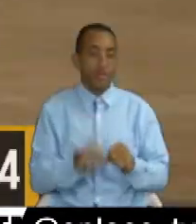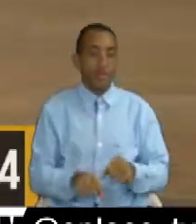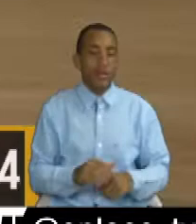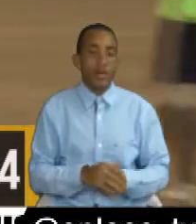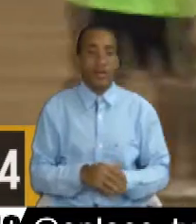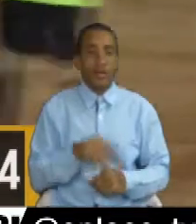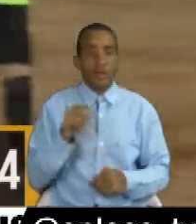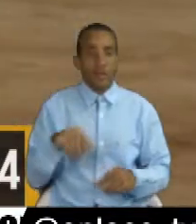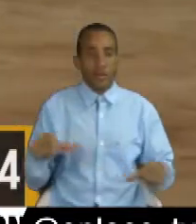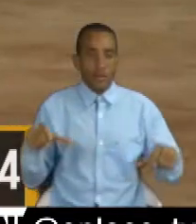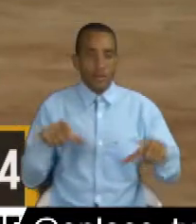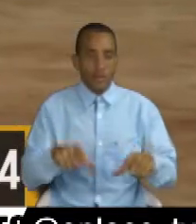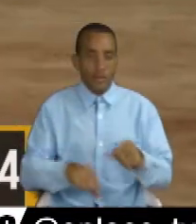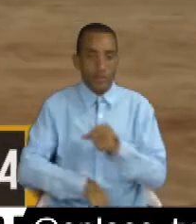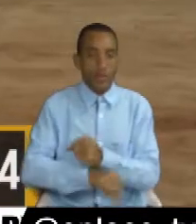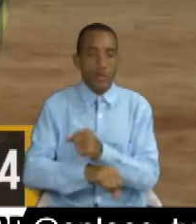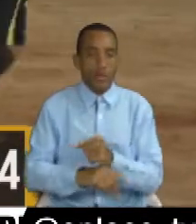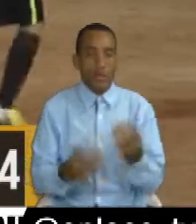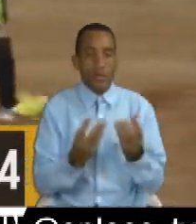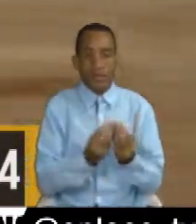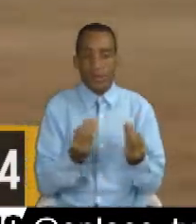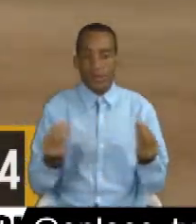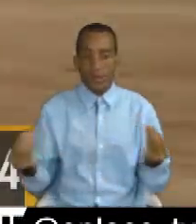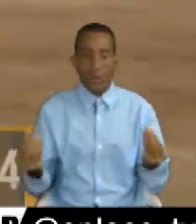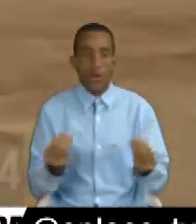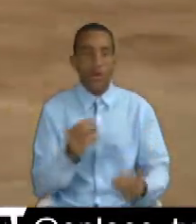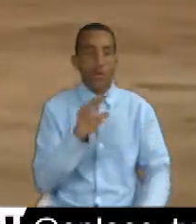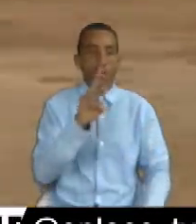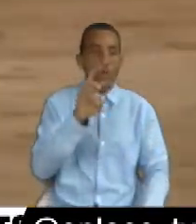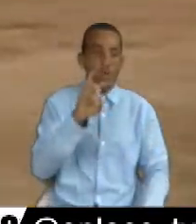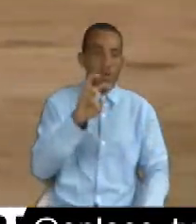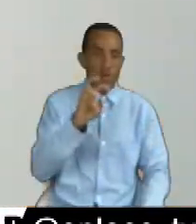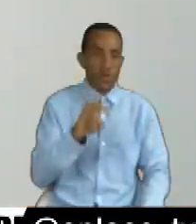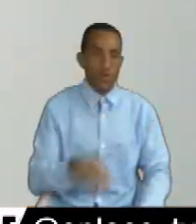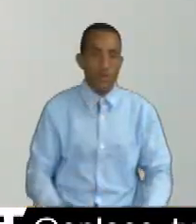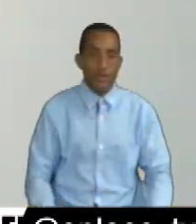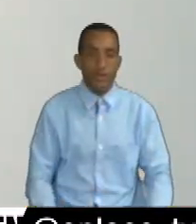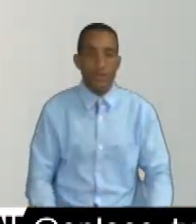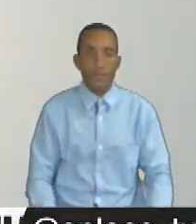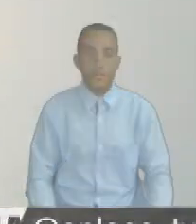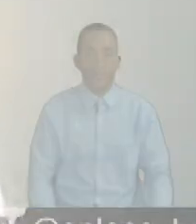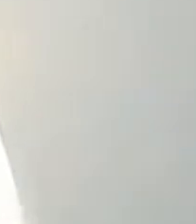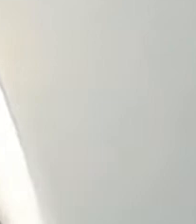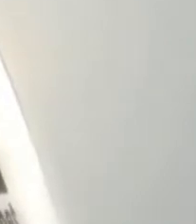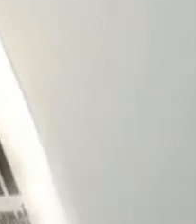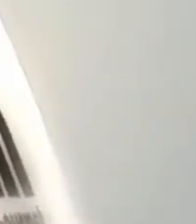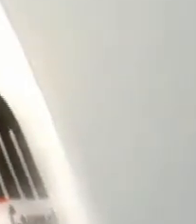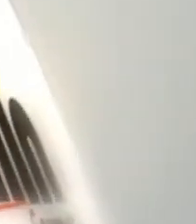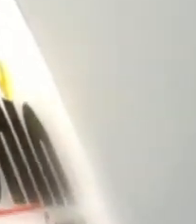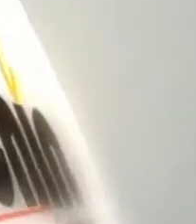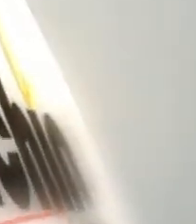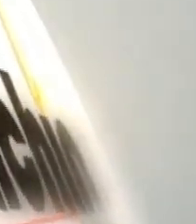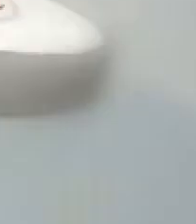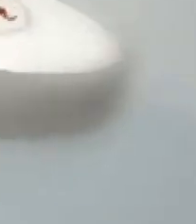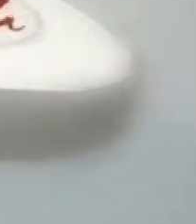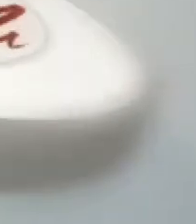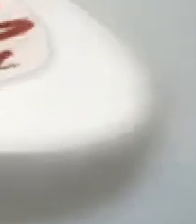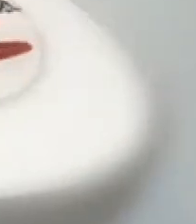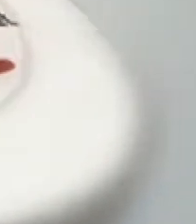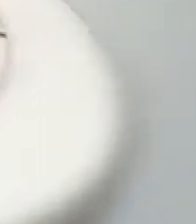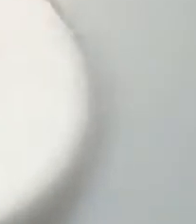Barranca Bermeja. 8 equipos participan en este torneo de mayores. Hasta aquí los deportes, con el patrocinio